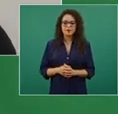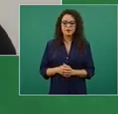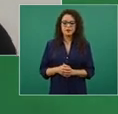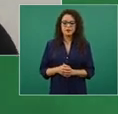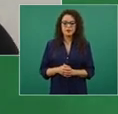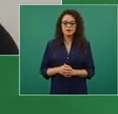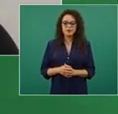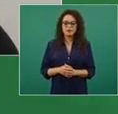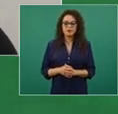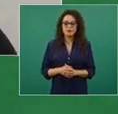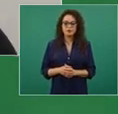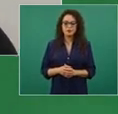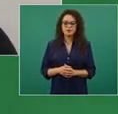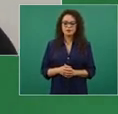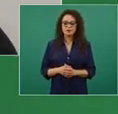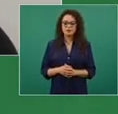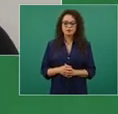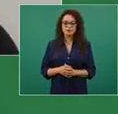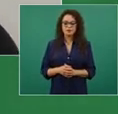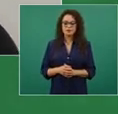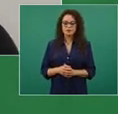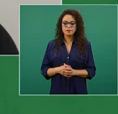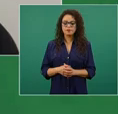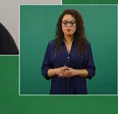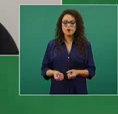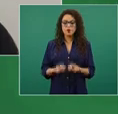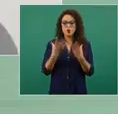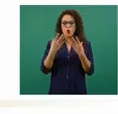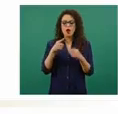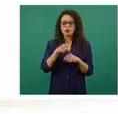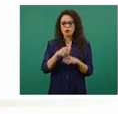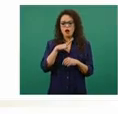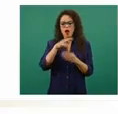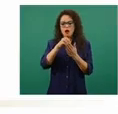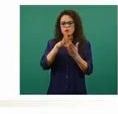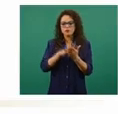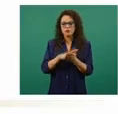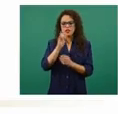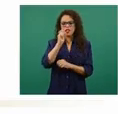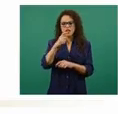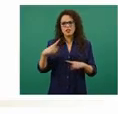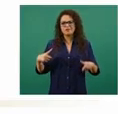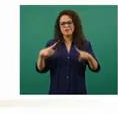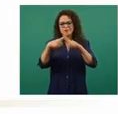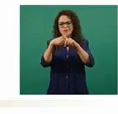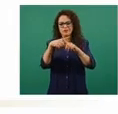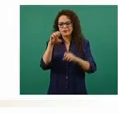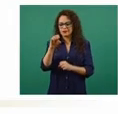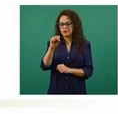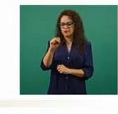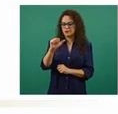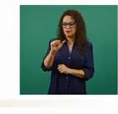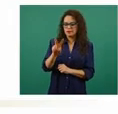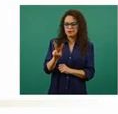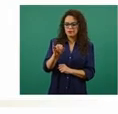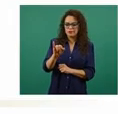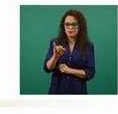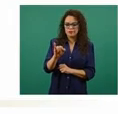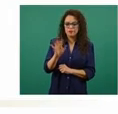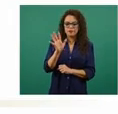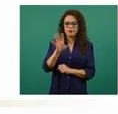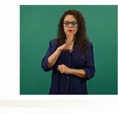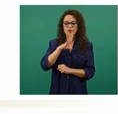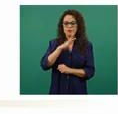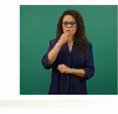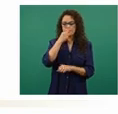actualizar la cantidad de eventos supuestamente asociados a vacunación e inmunización que se han obviamente notificado en